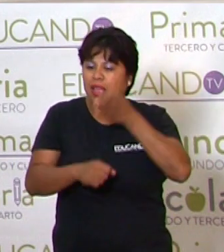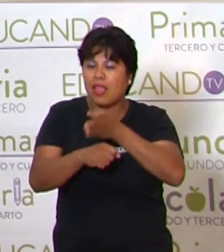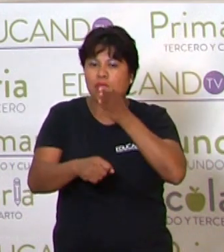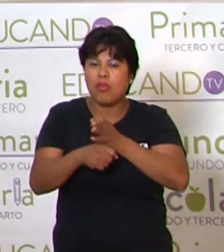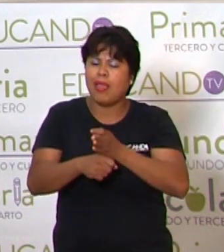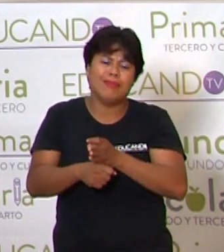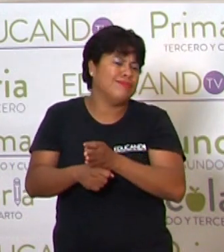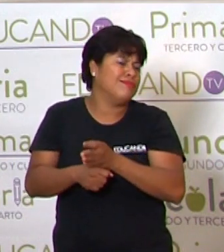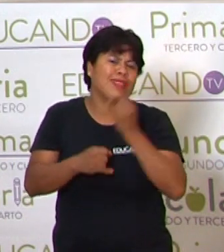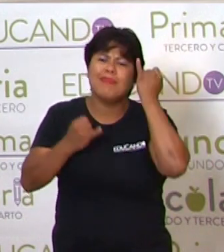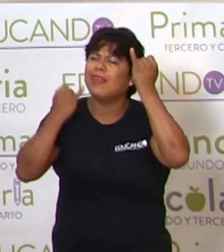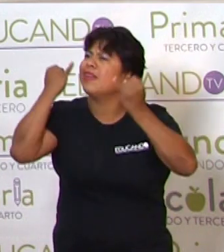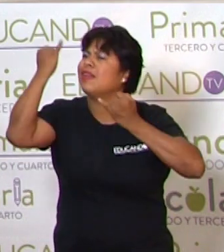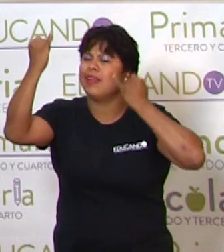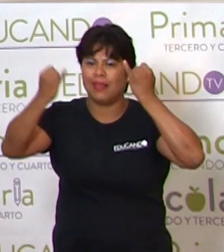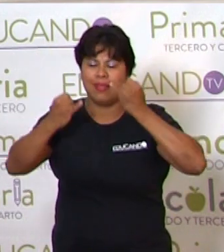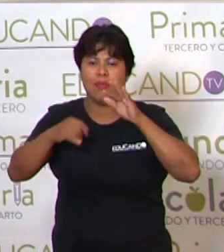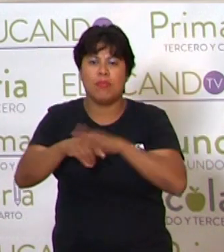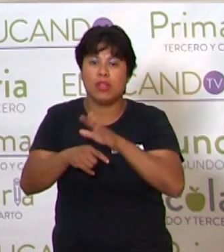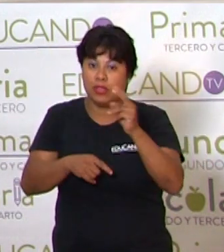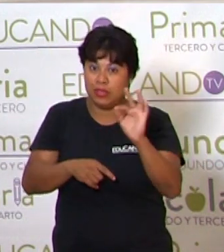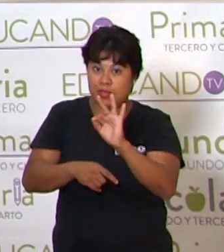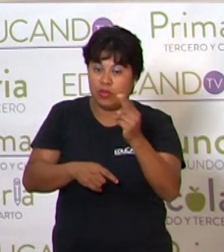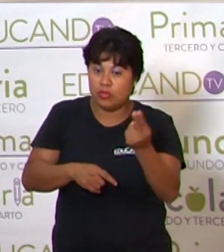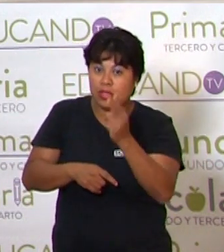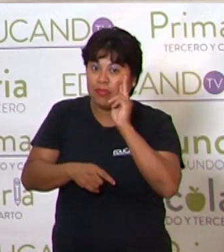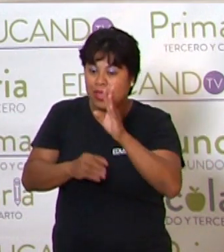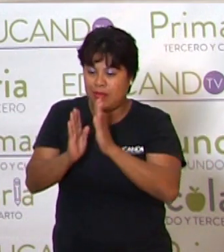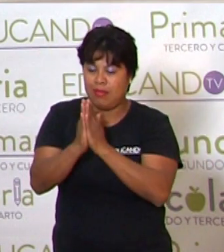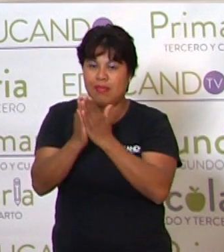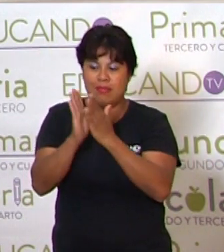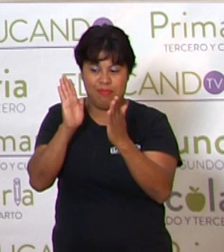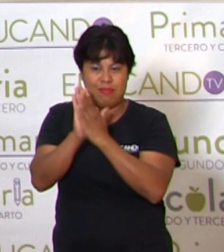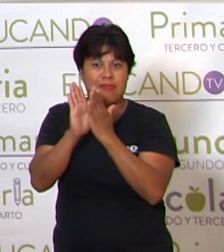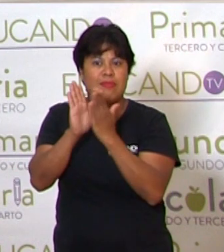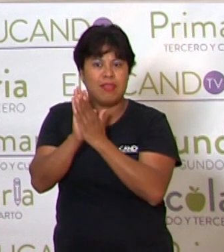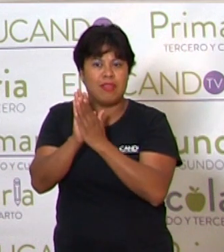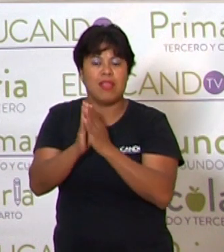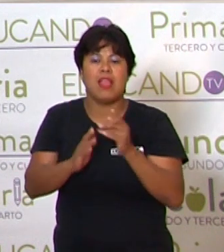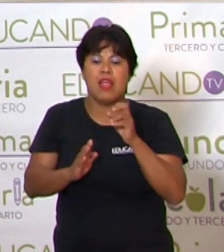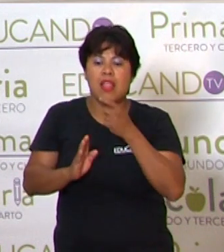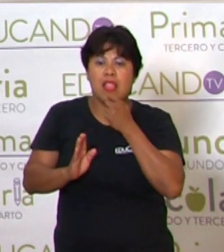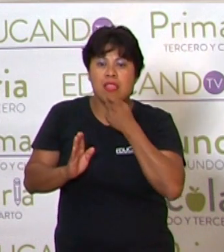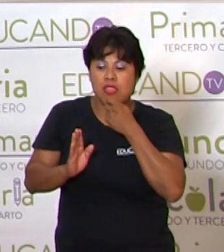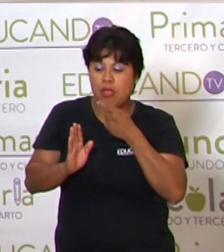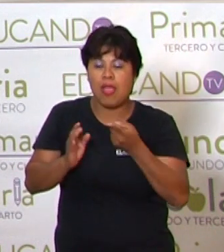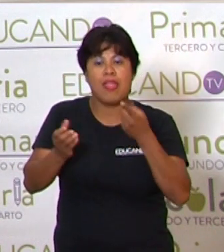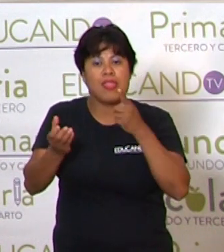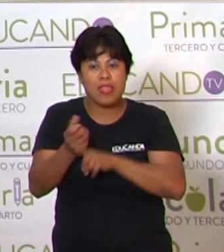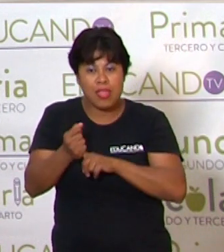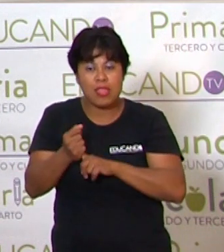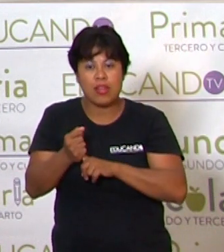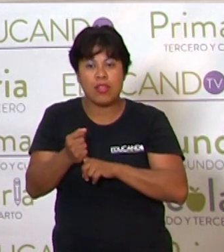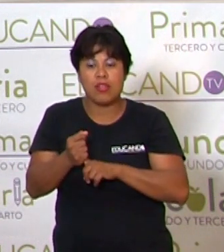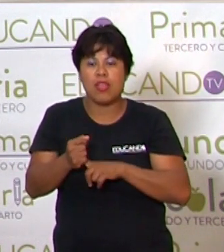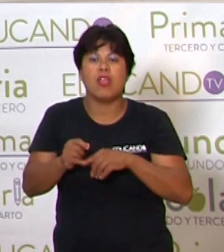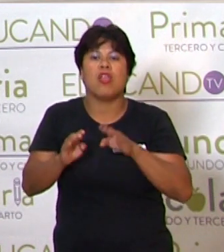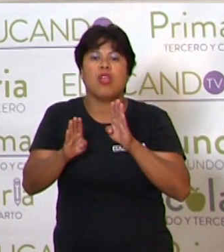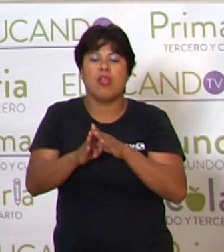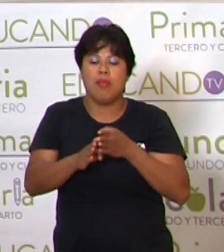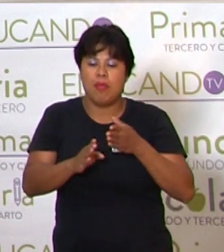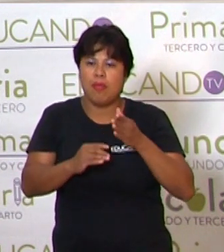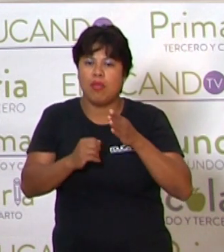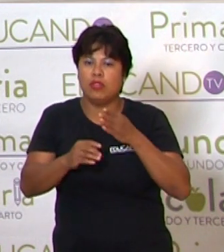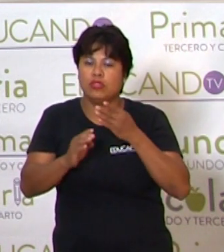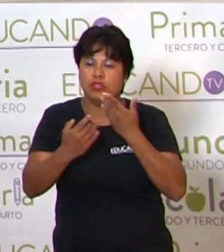caricatura fantástica porque, por ejemplo, si se dan cuenta en la portada, el niño va adentro de una